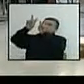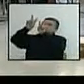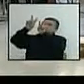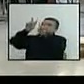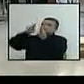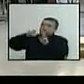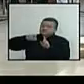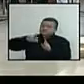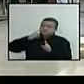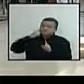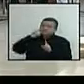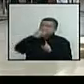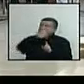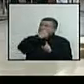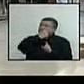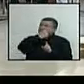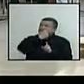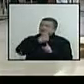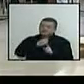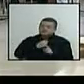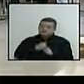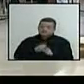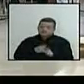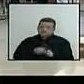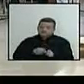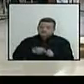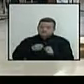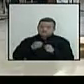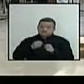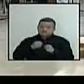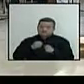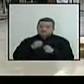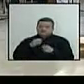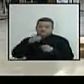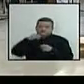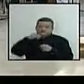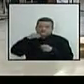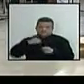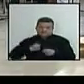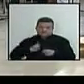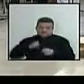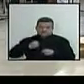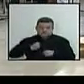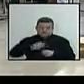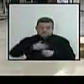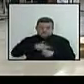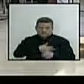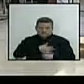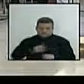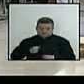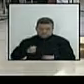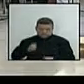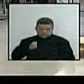levanto mis ojos, porque espero tu